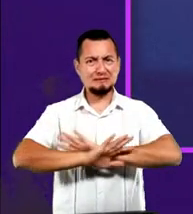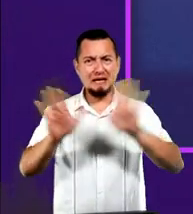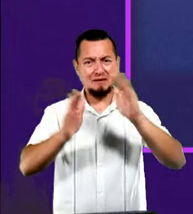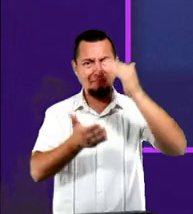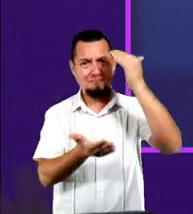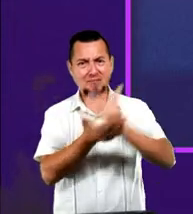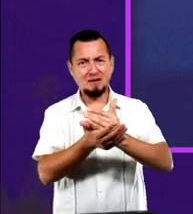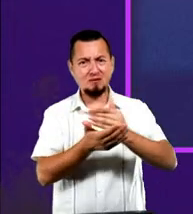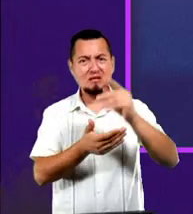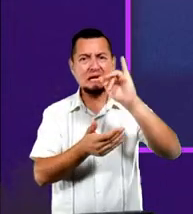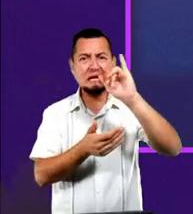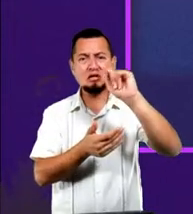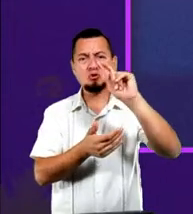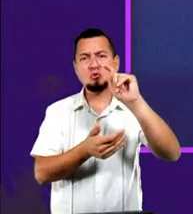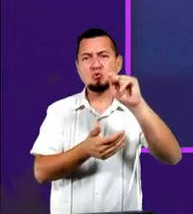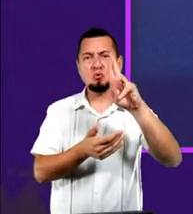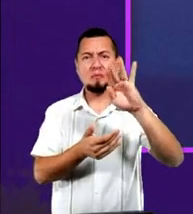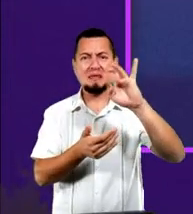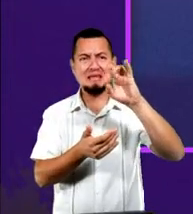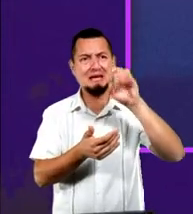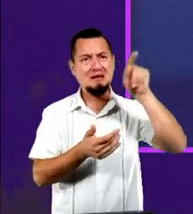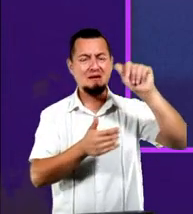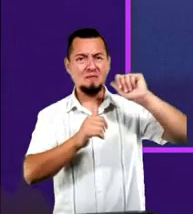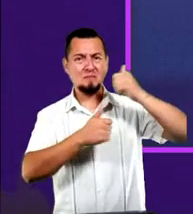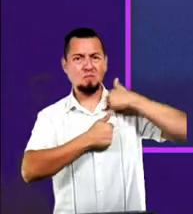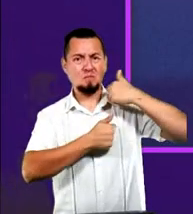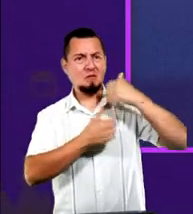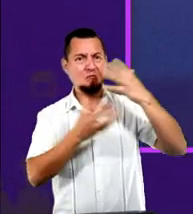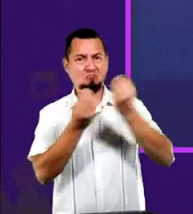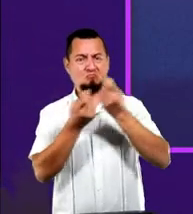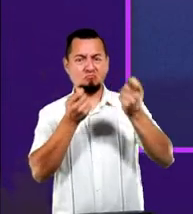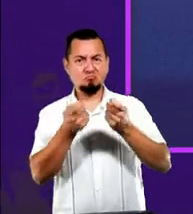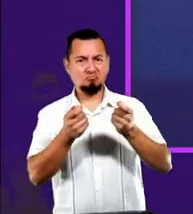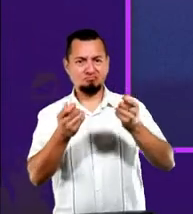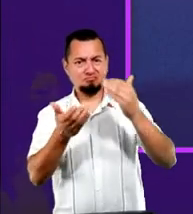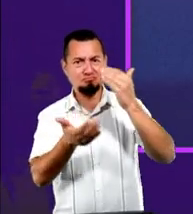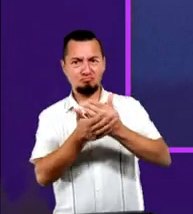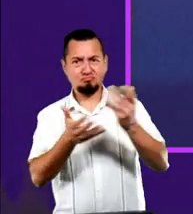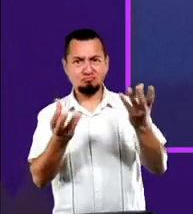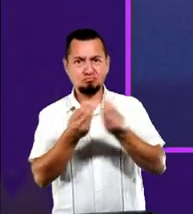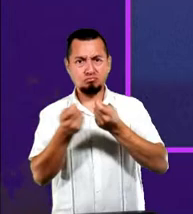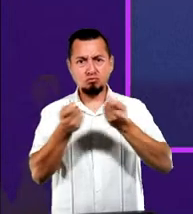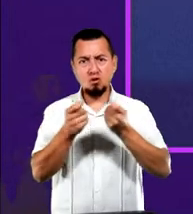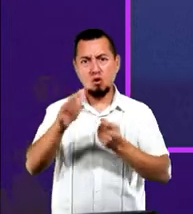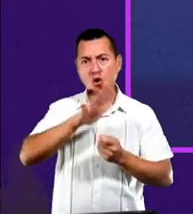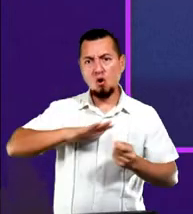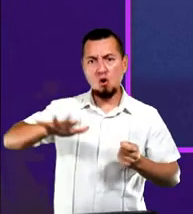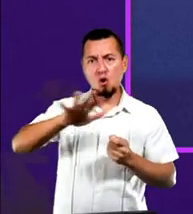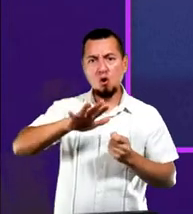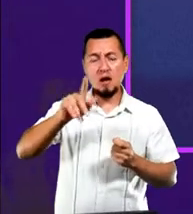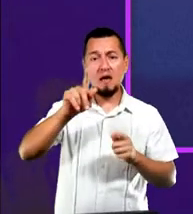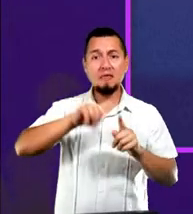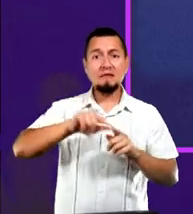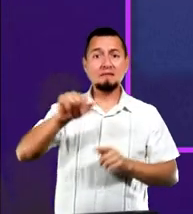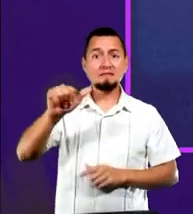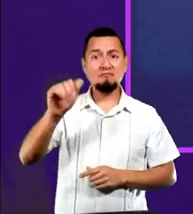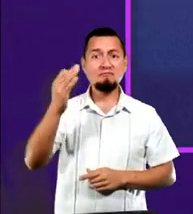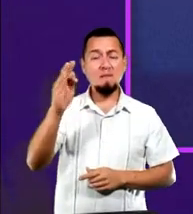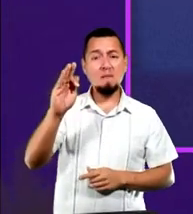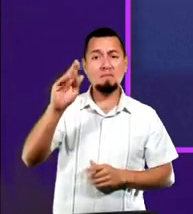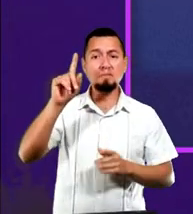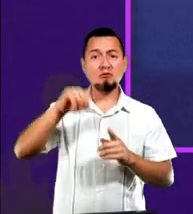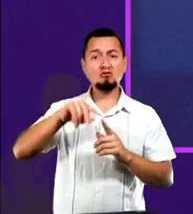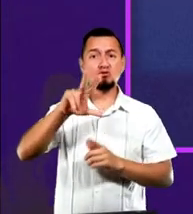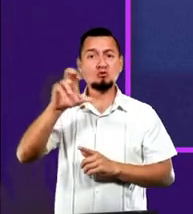promulgaron el plan de Casamata. Para luego, el 26 de febrero de 1823, Luis Quintanar declaró que